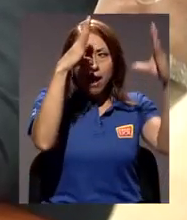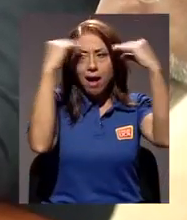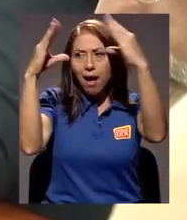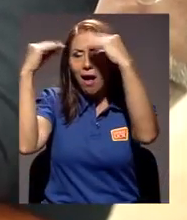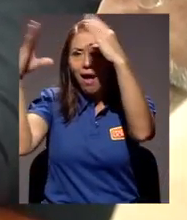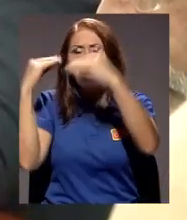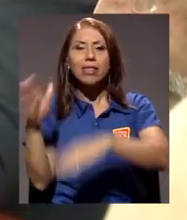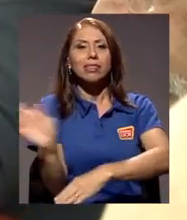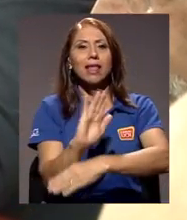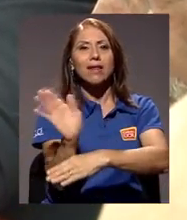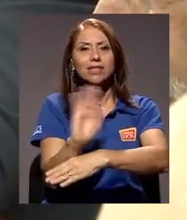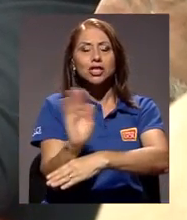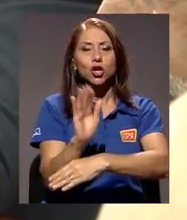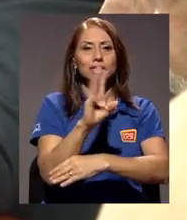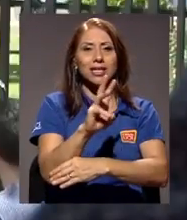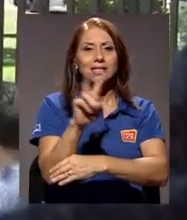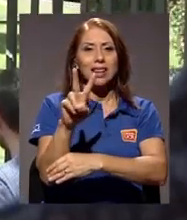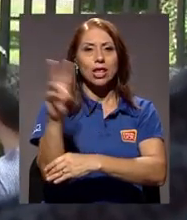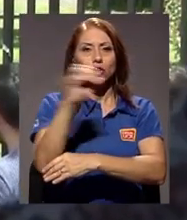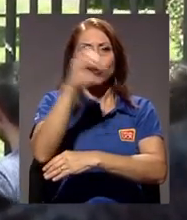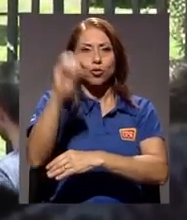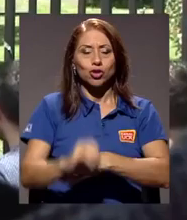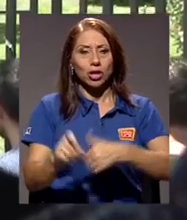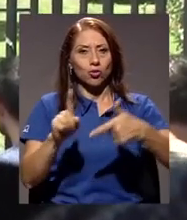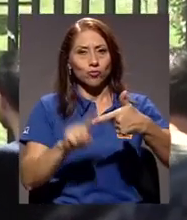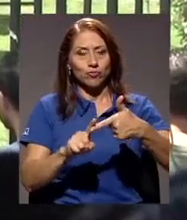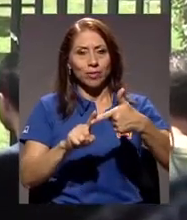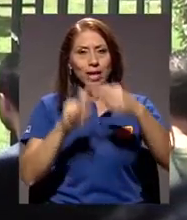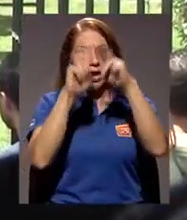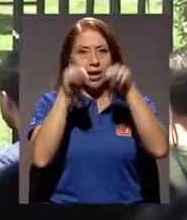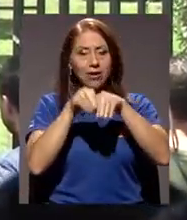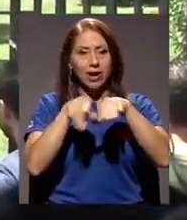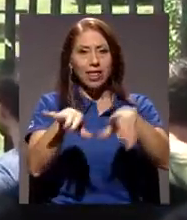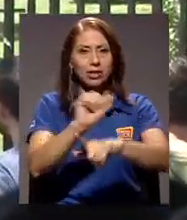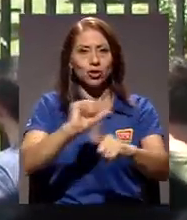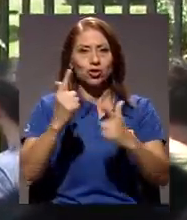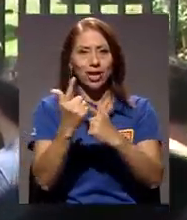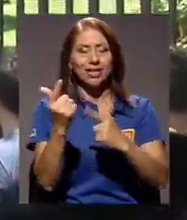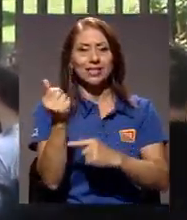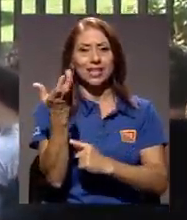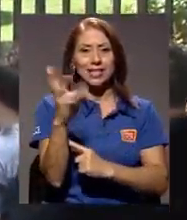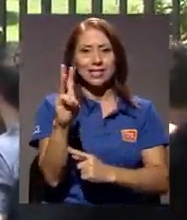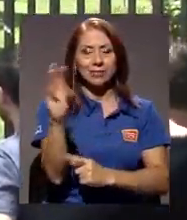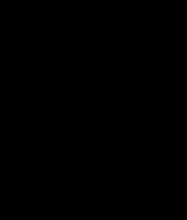televisión con un 62%, seguido de las redes sociales con un 16%.